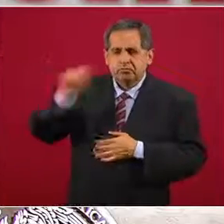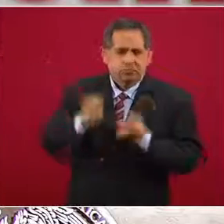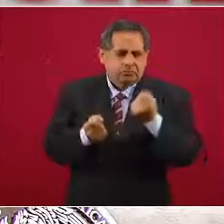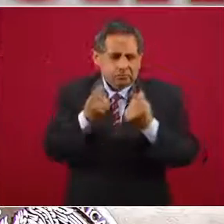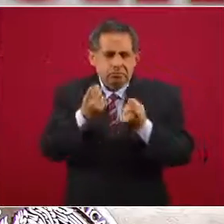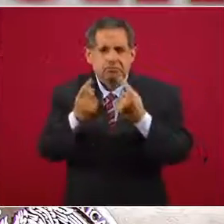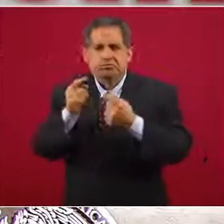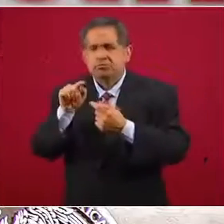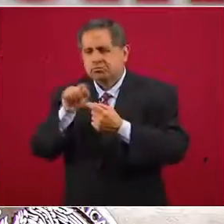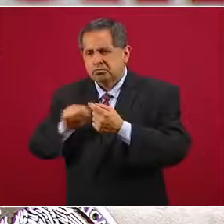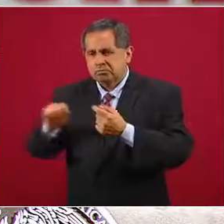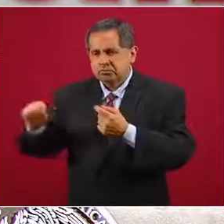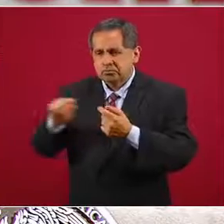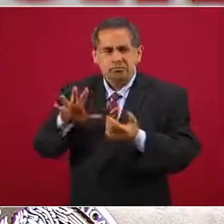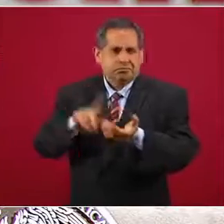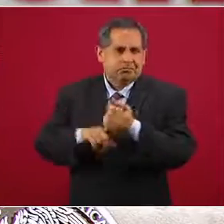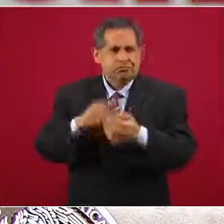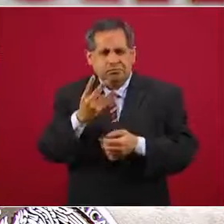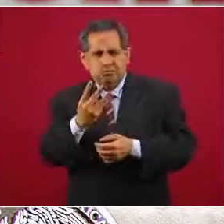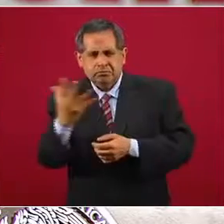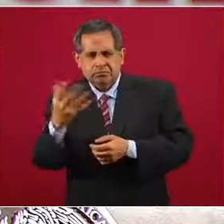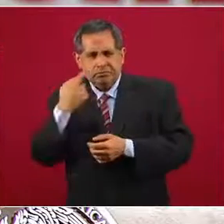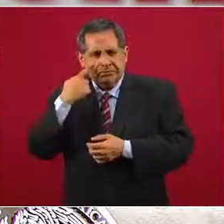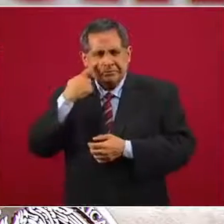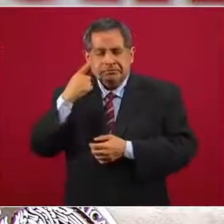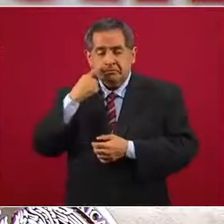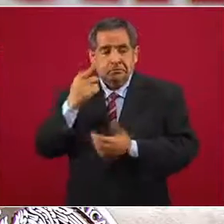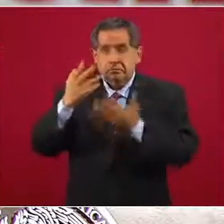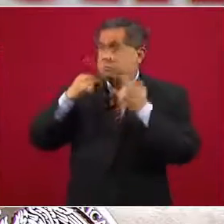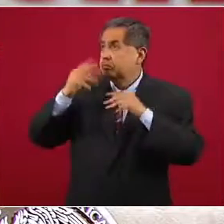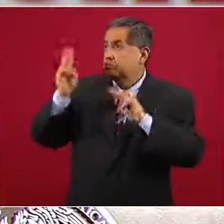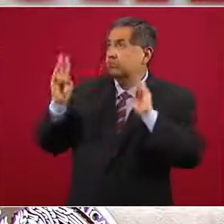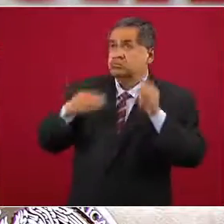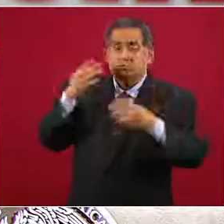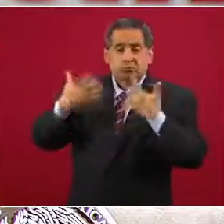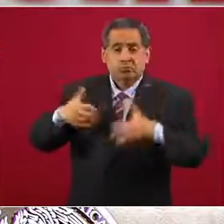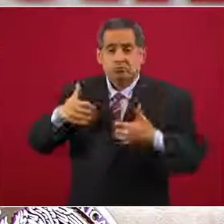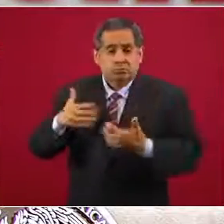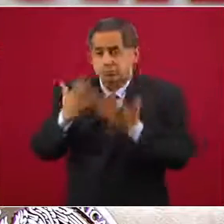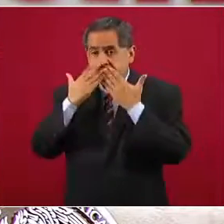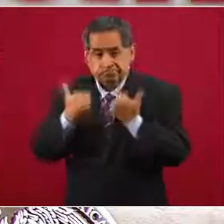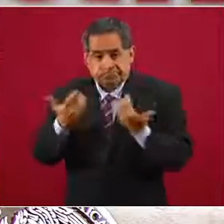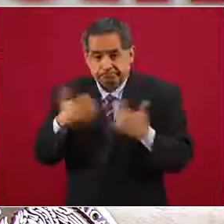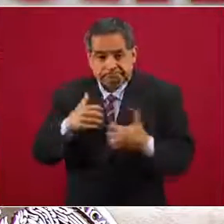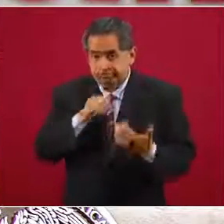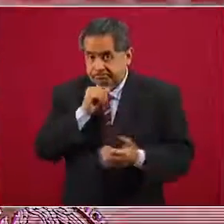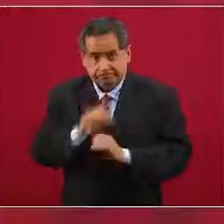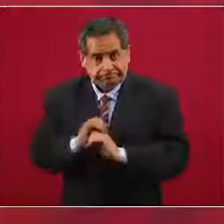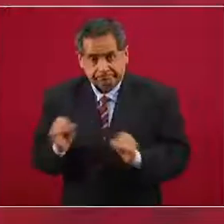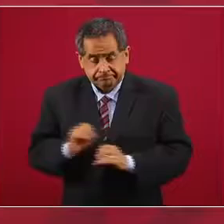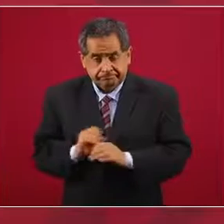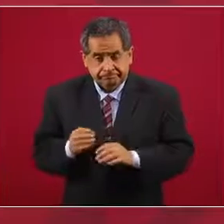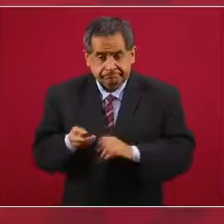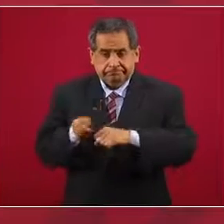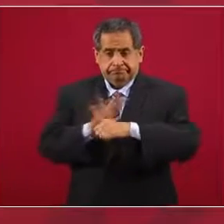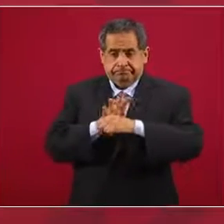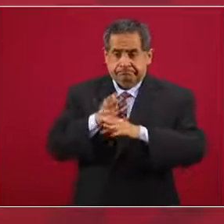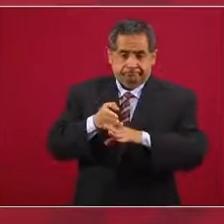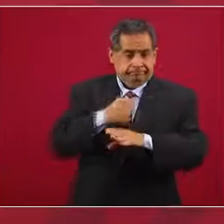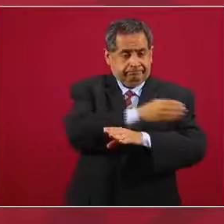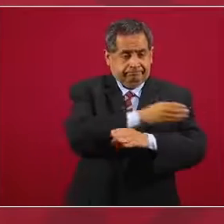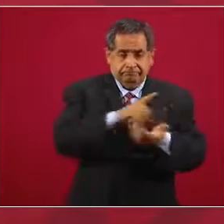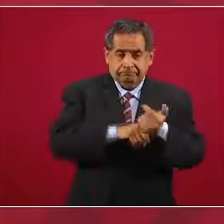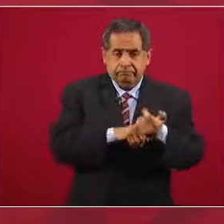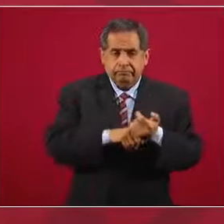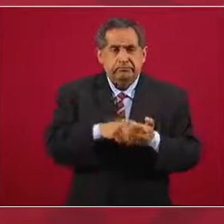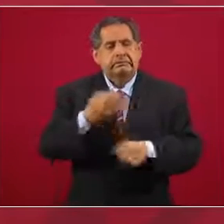medicamento, pero estamos hablando de 4 o 5 que dejaron de producirse desde antes de la pandemia. No hay